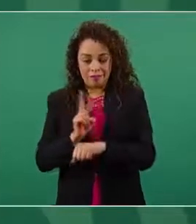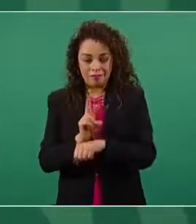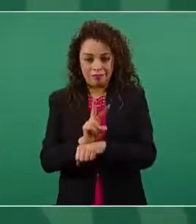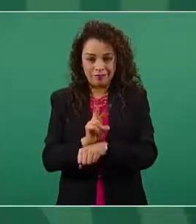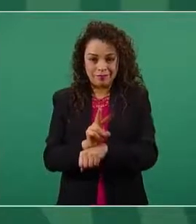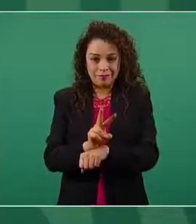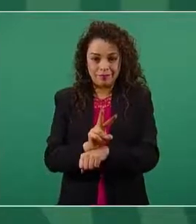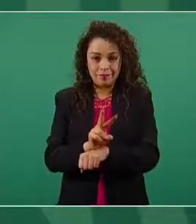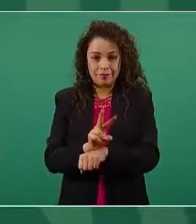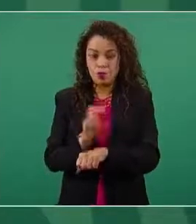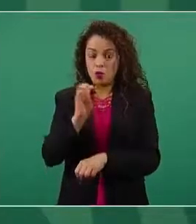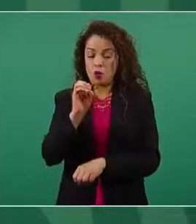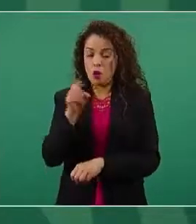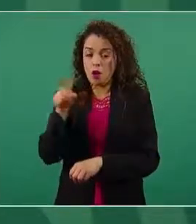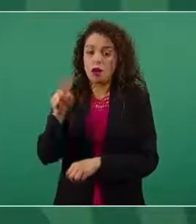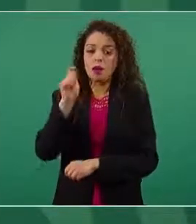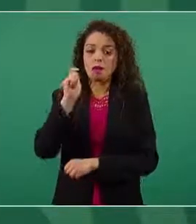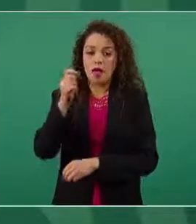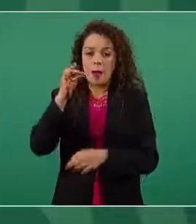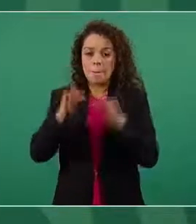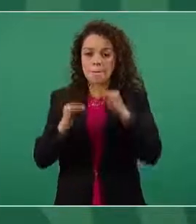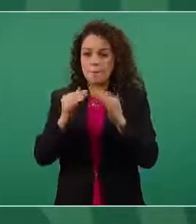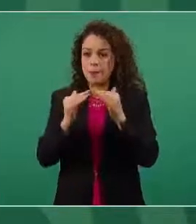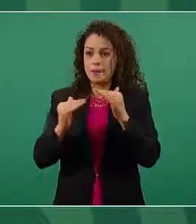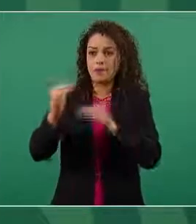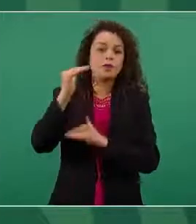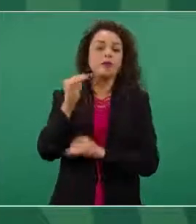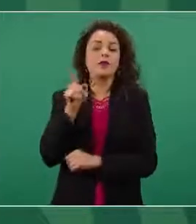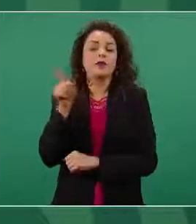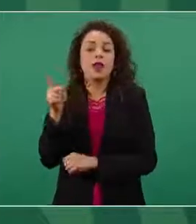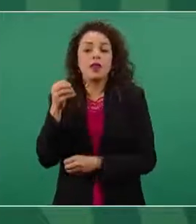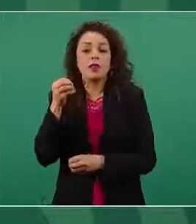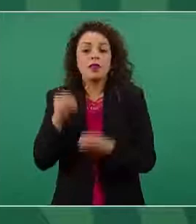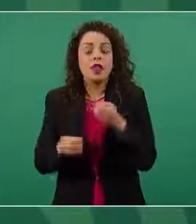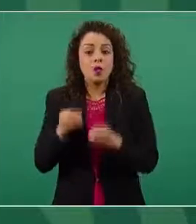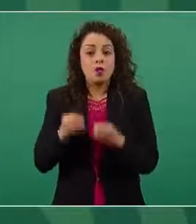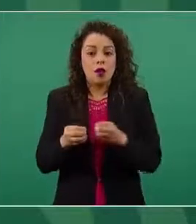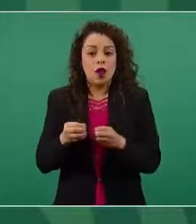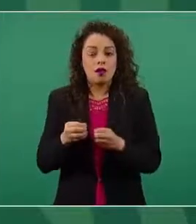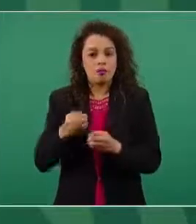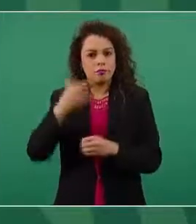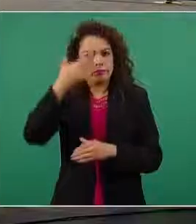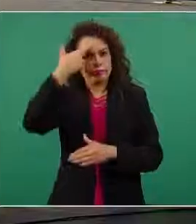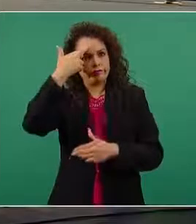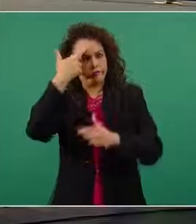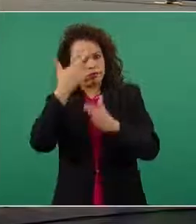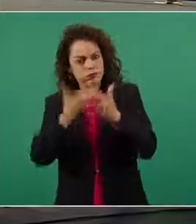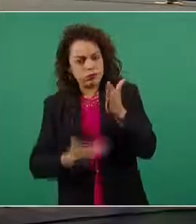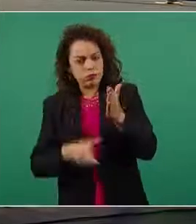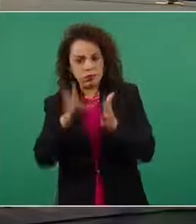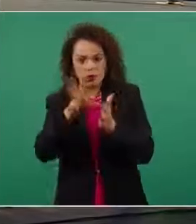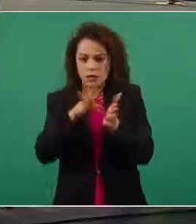magistrados del tribunal, considero que violando la Constitución